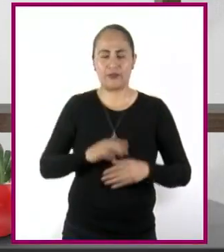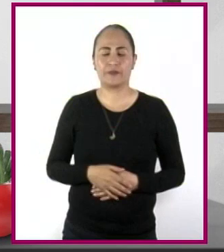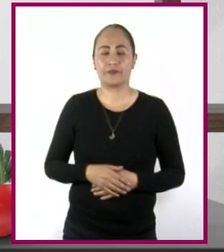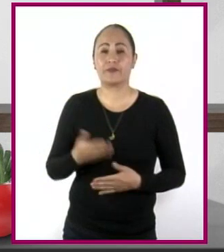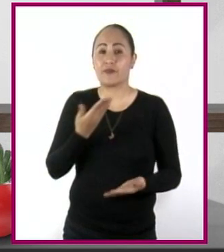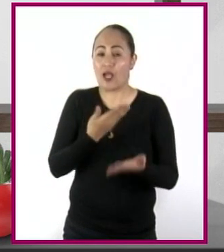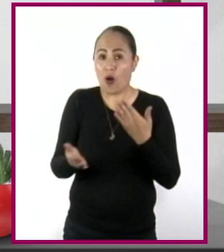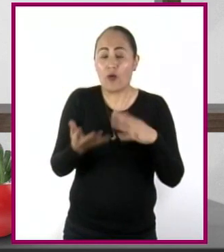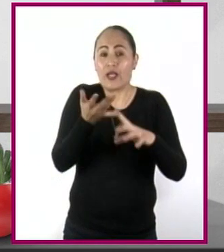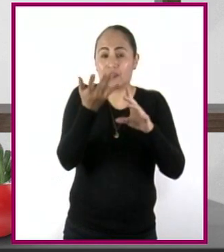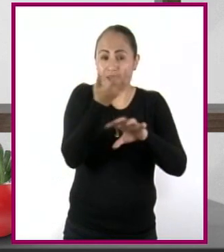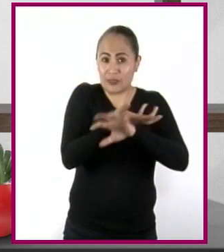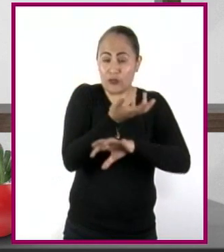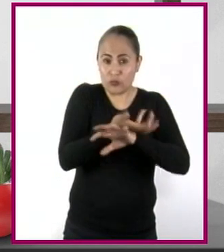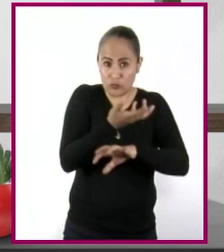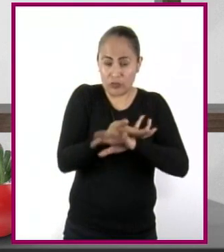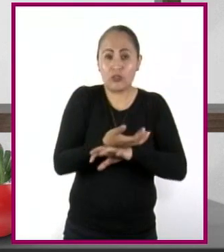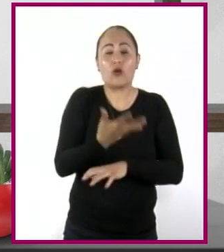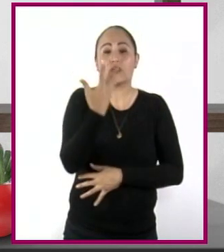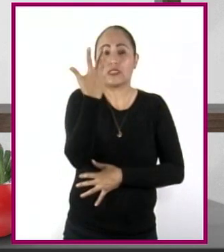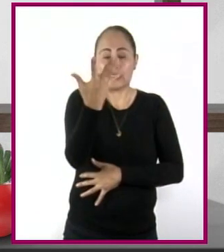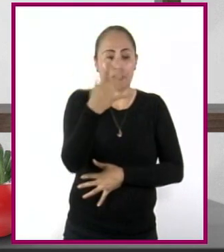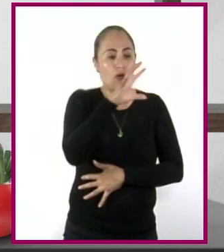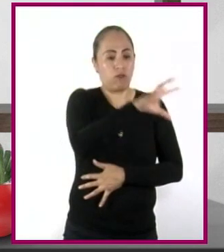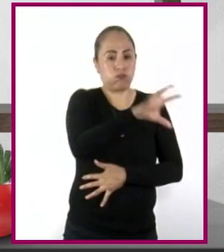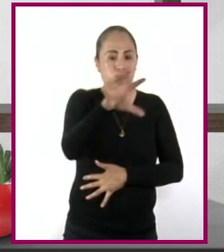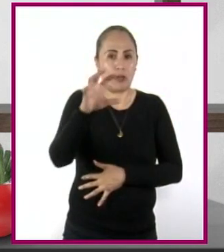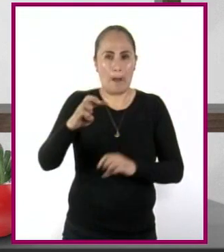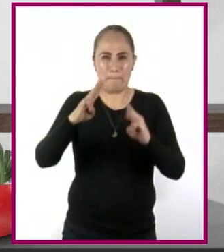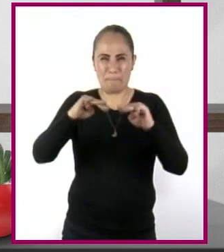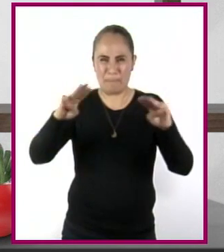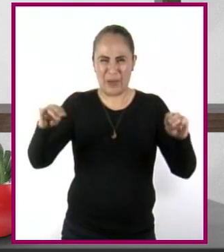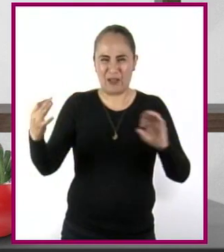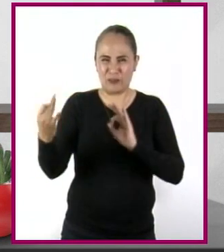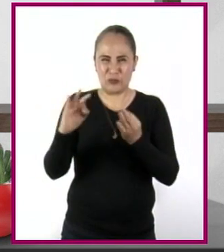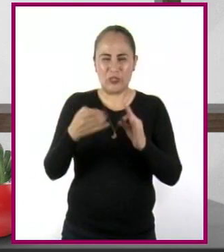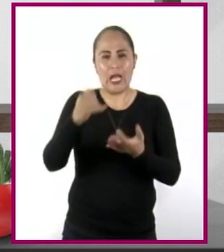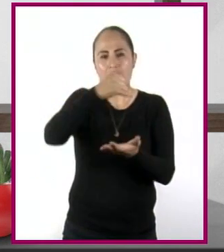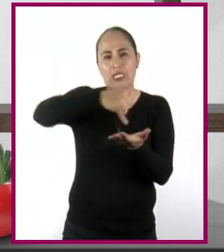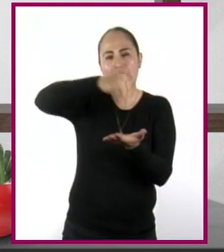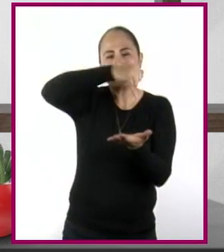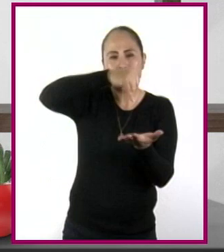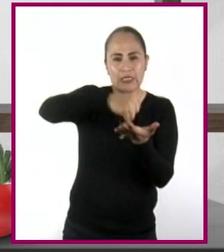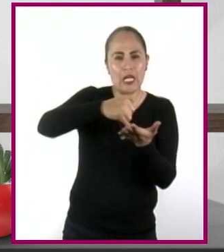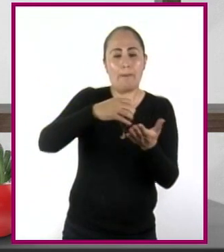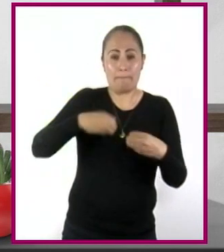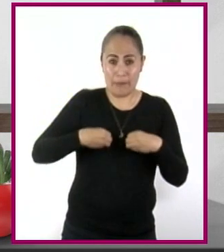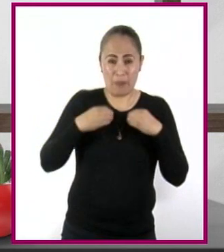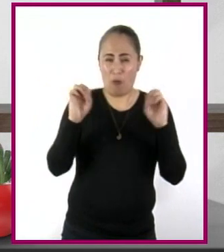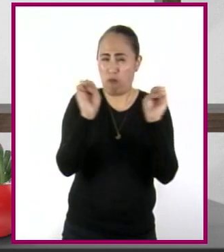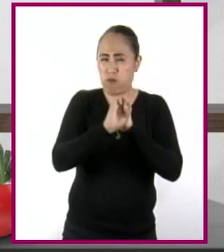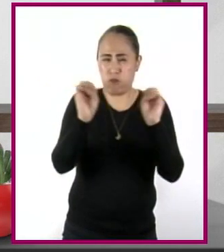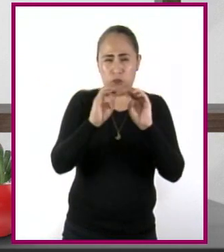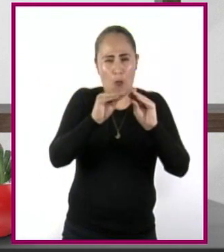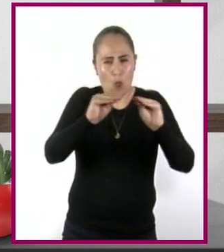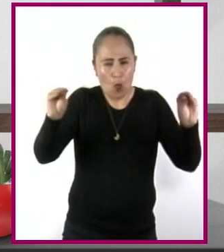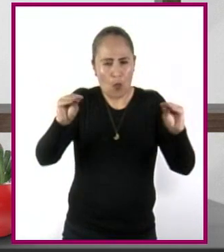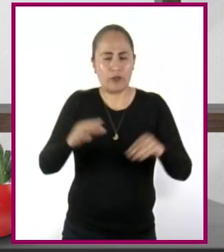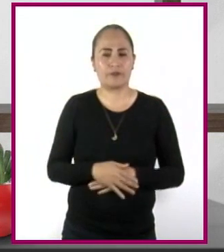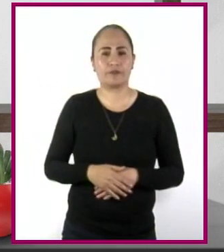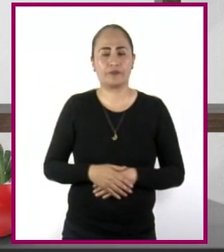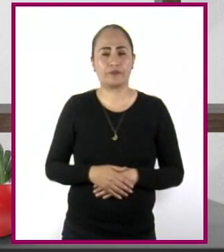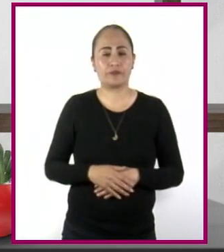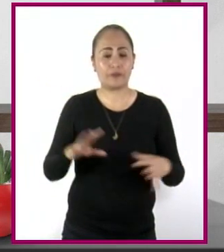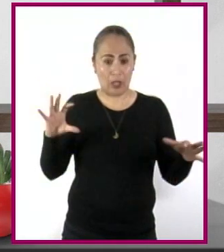actualidad, Estados Unidos conserva 5 territorios de ultramar y una isla deshabitada, es decir, territorios que, si bien no forman parte de